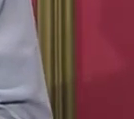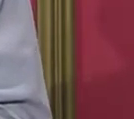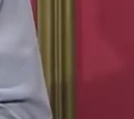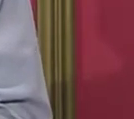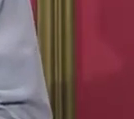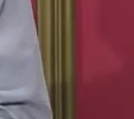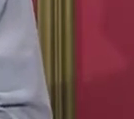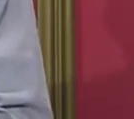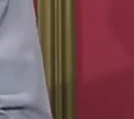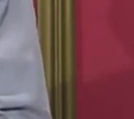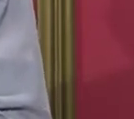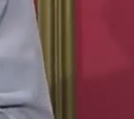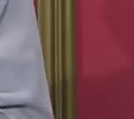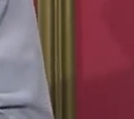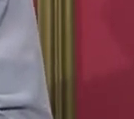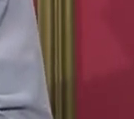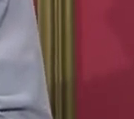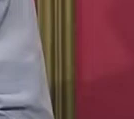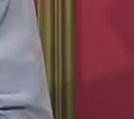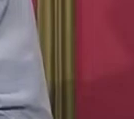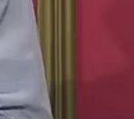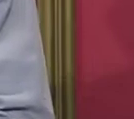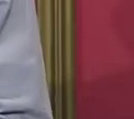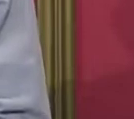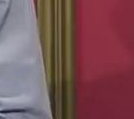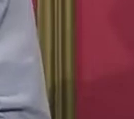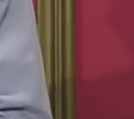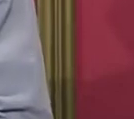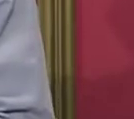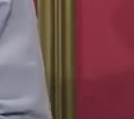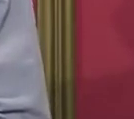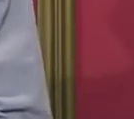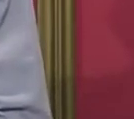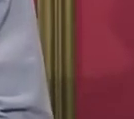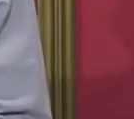y mi esposa estaba dándole pecho y estaba